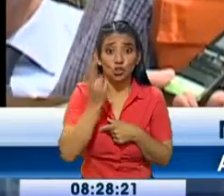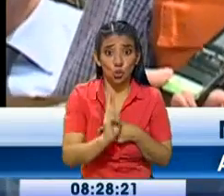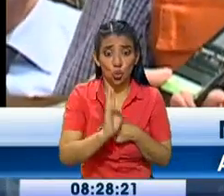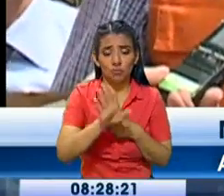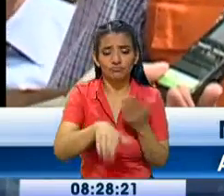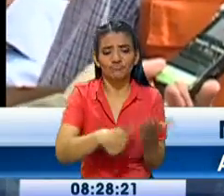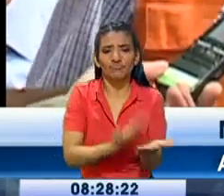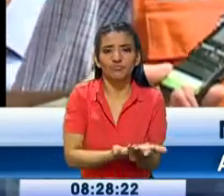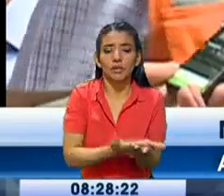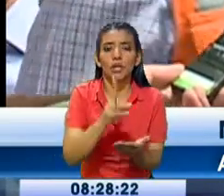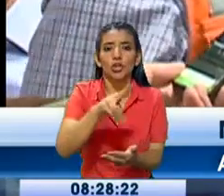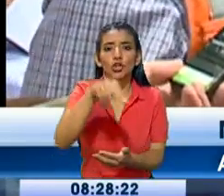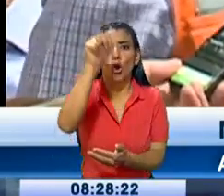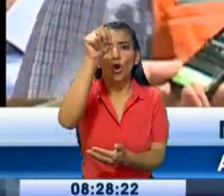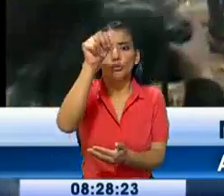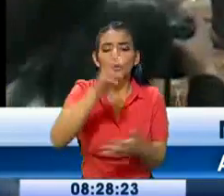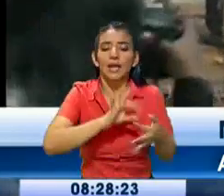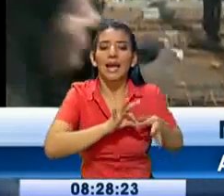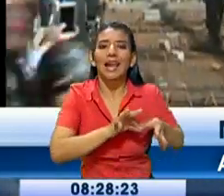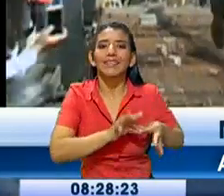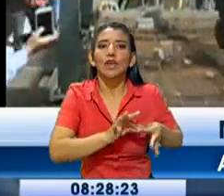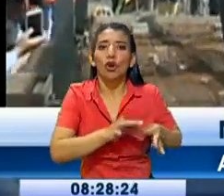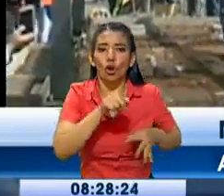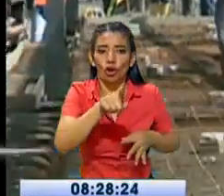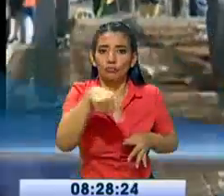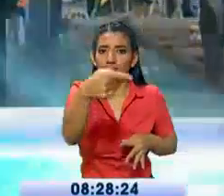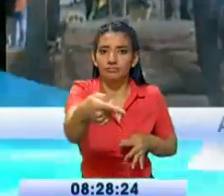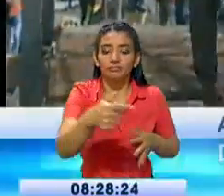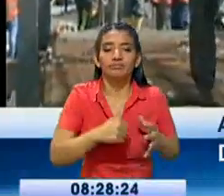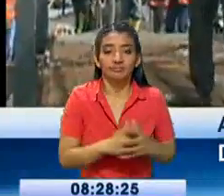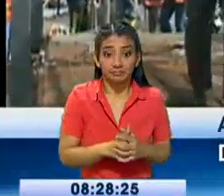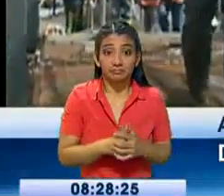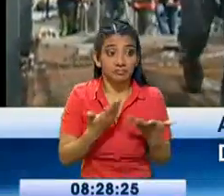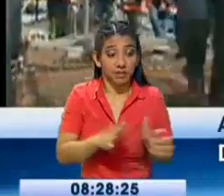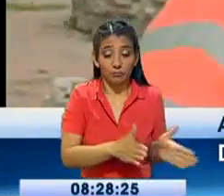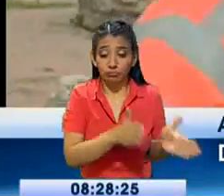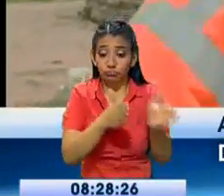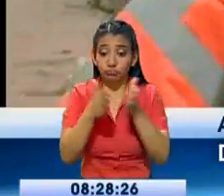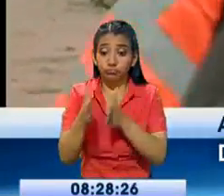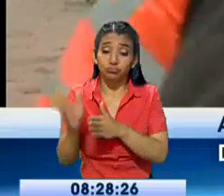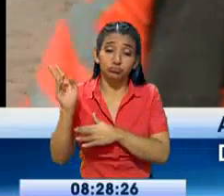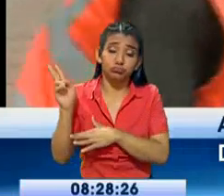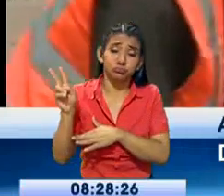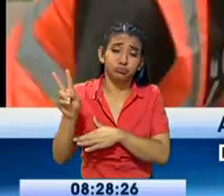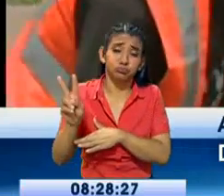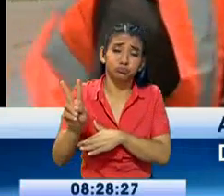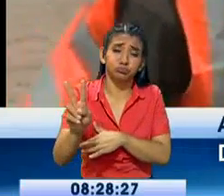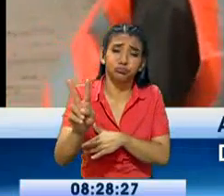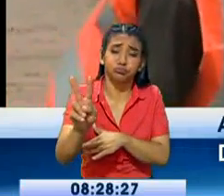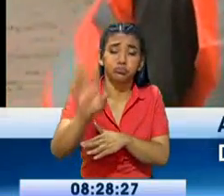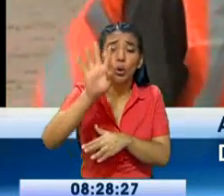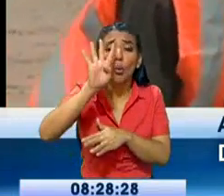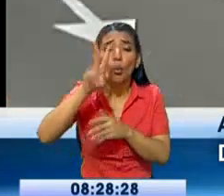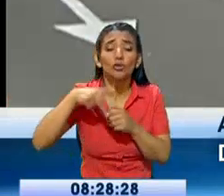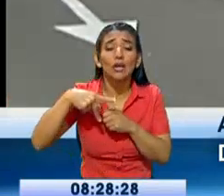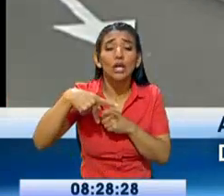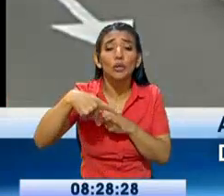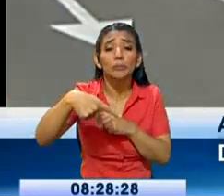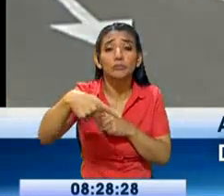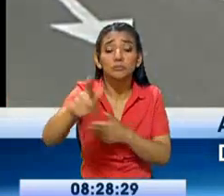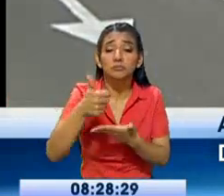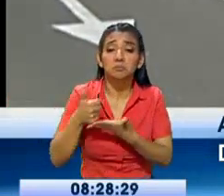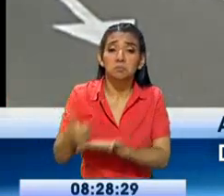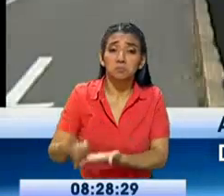entre Guamaní y Calderón. La tercera fase de la ampliación de la Ecovía se extiende 4 kilómetros y